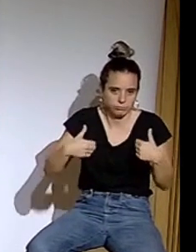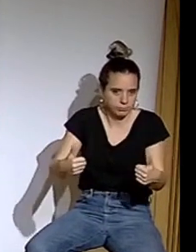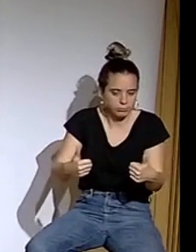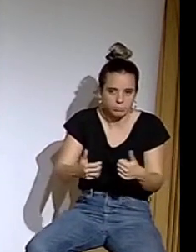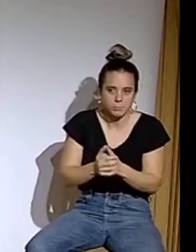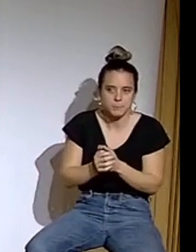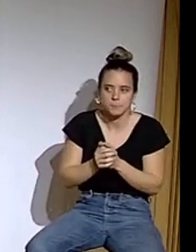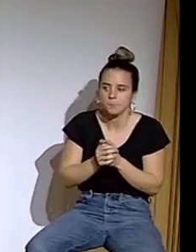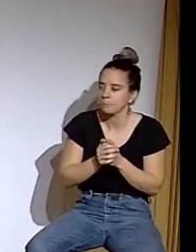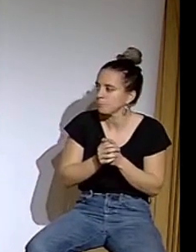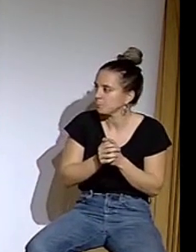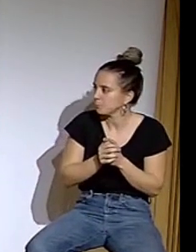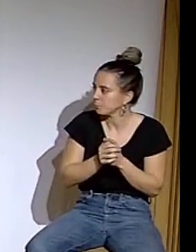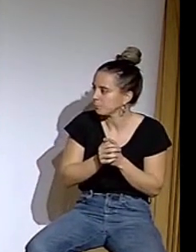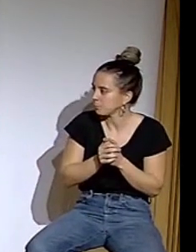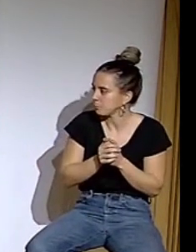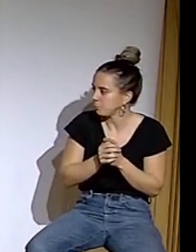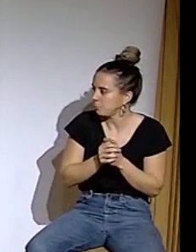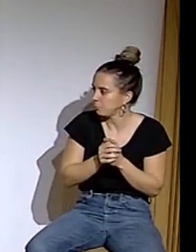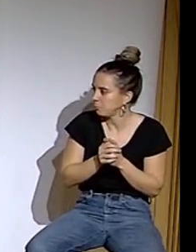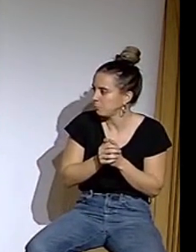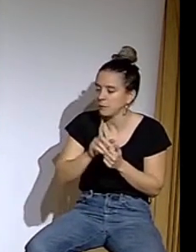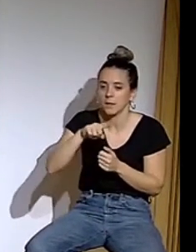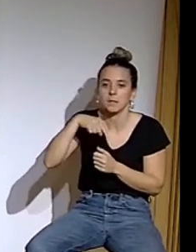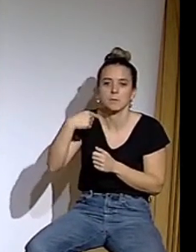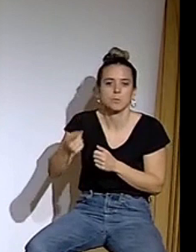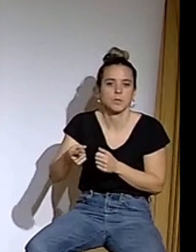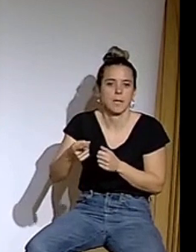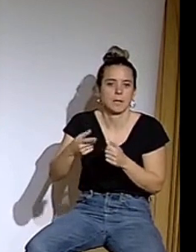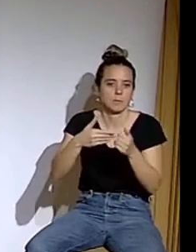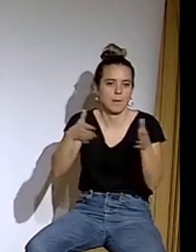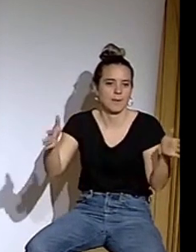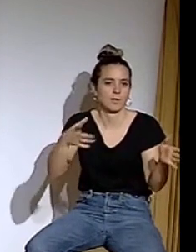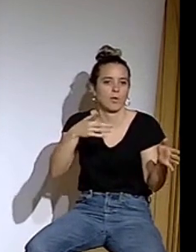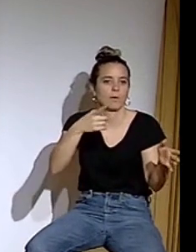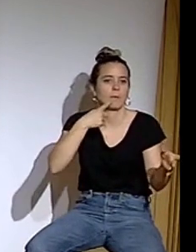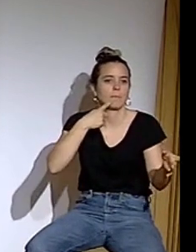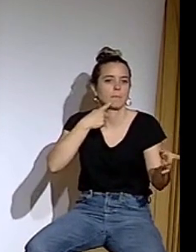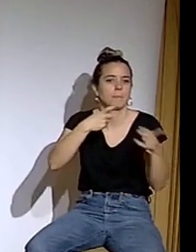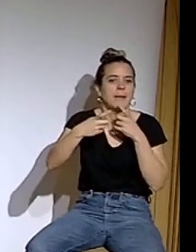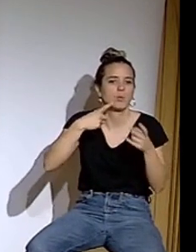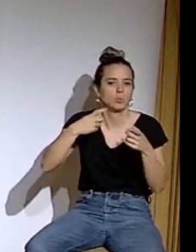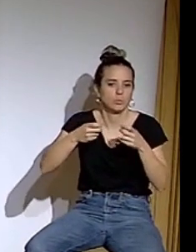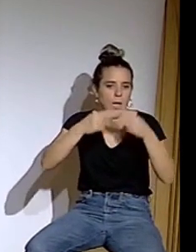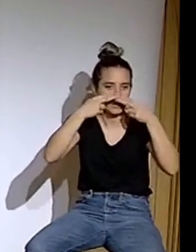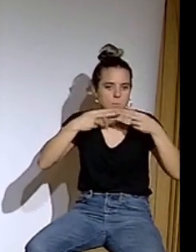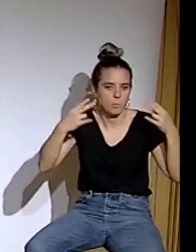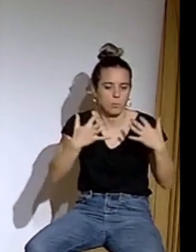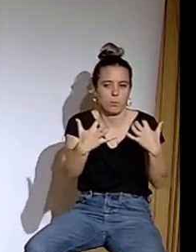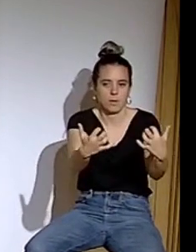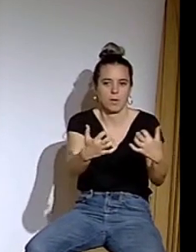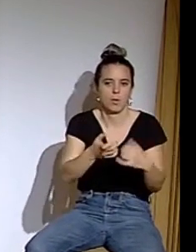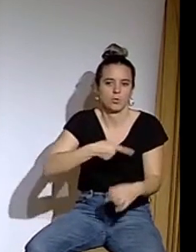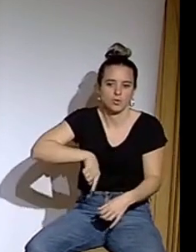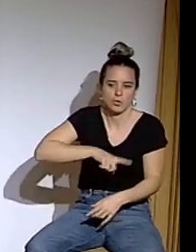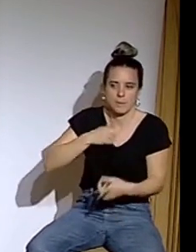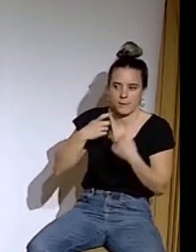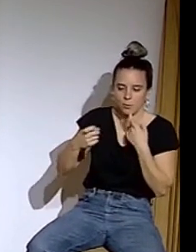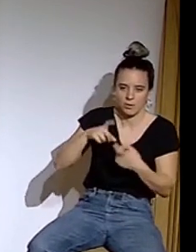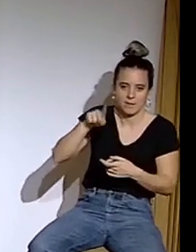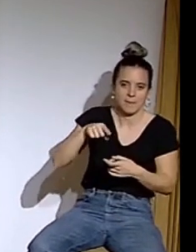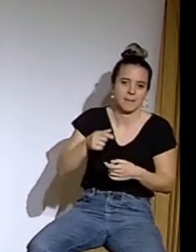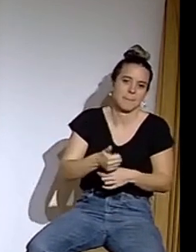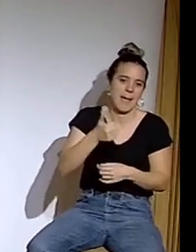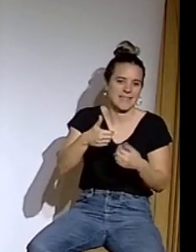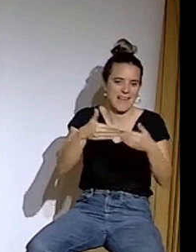con nosotros en este marco y después ya abrimos un espacio como de preguntas al público Nosotros también tenemos algunas preguntas y bueno hacerlo un poco más abierto